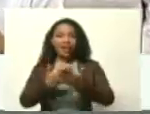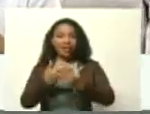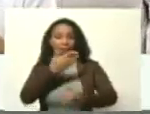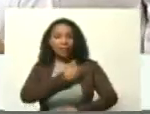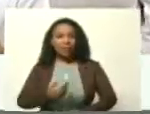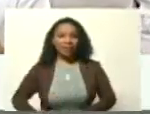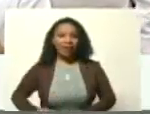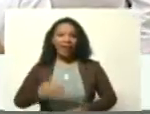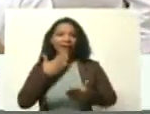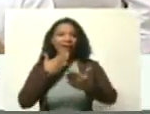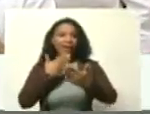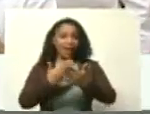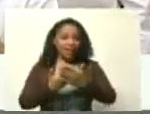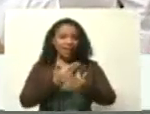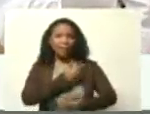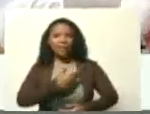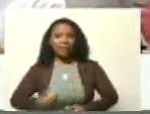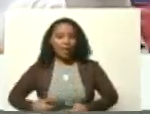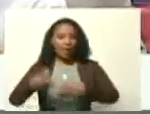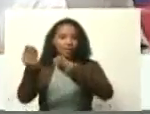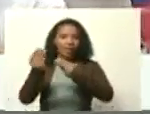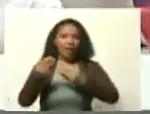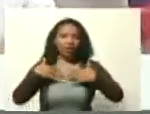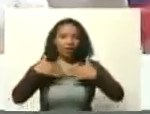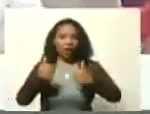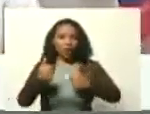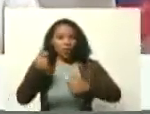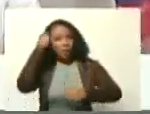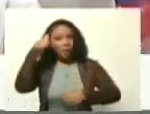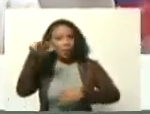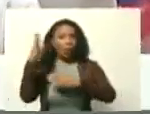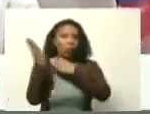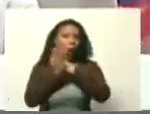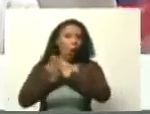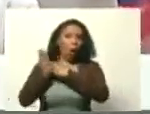Gracias, presidente, por garantizar la salud de nuestro pueblo. Bueno.